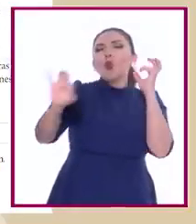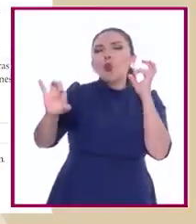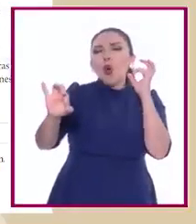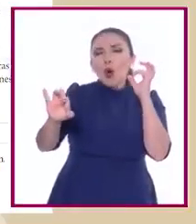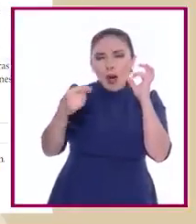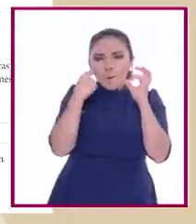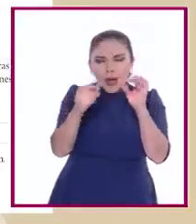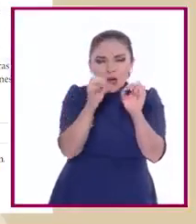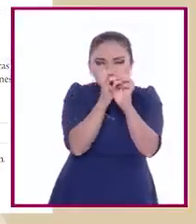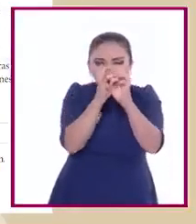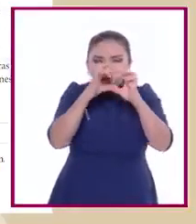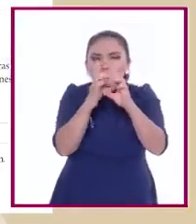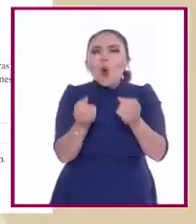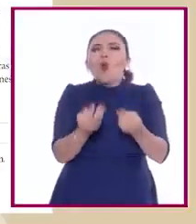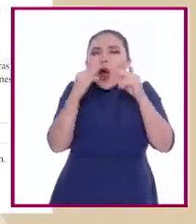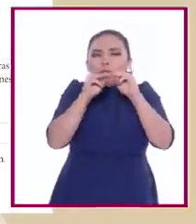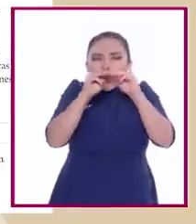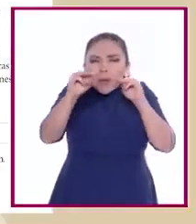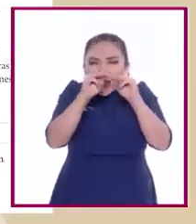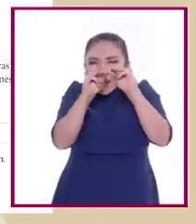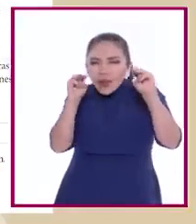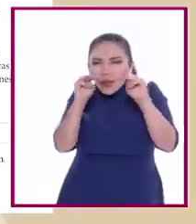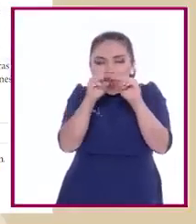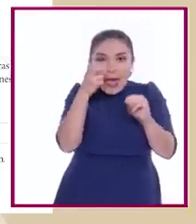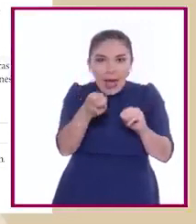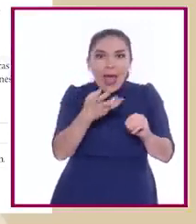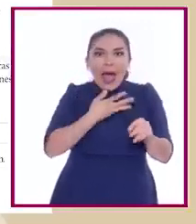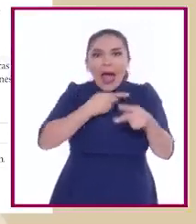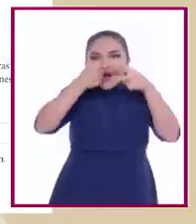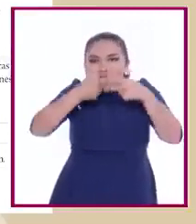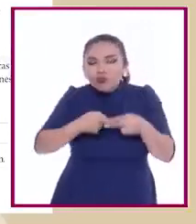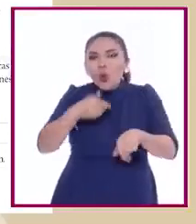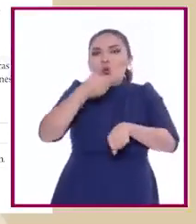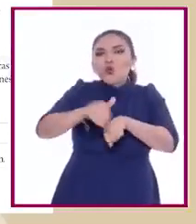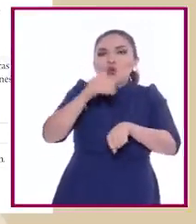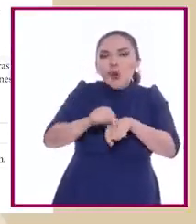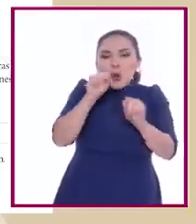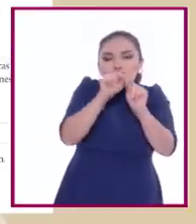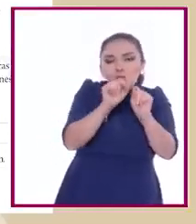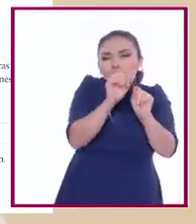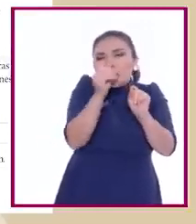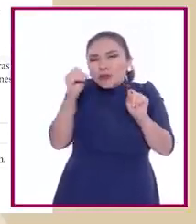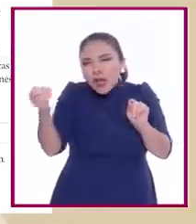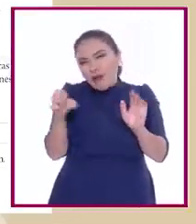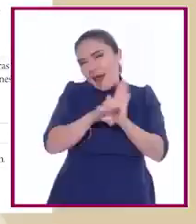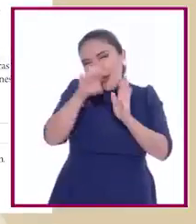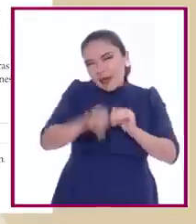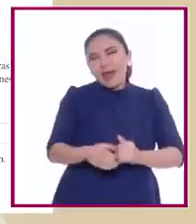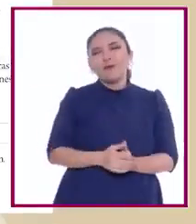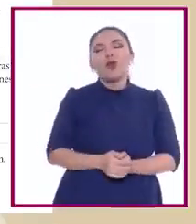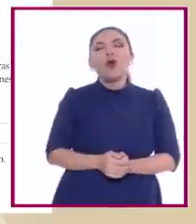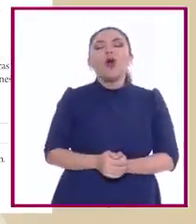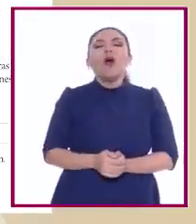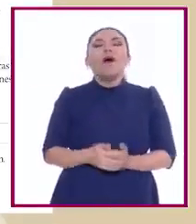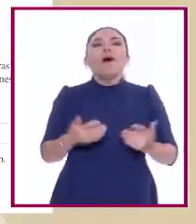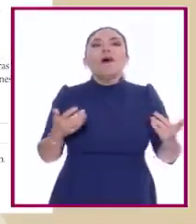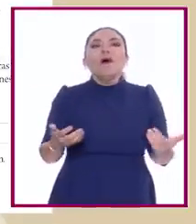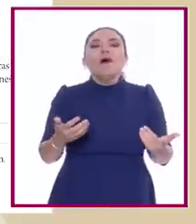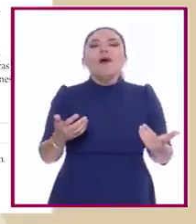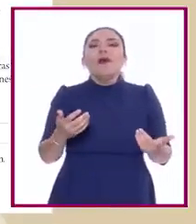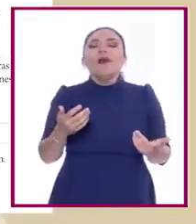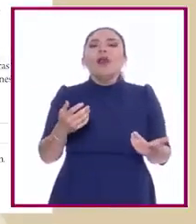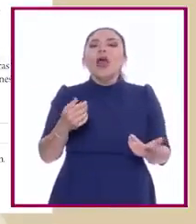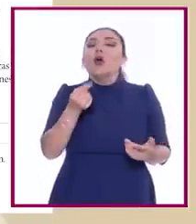ellos utilizaron, midan el diámetro, o sea, ahí trabajan números decimales, por ejemplo, trabajan el sistema métrico